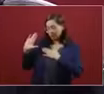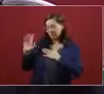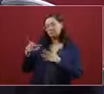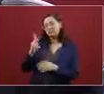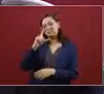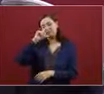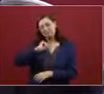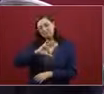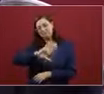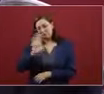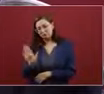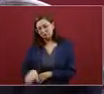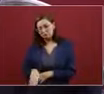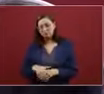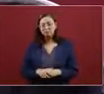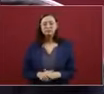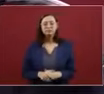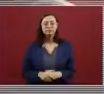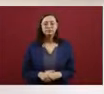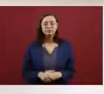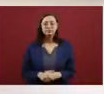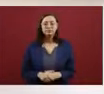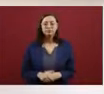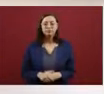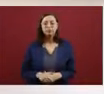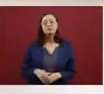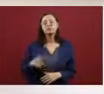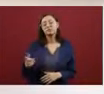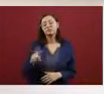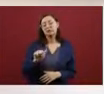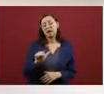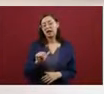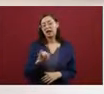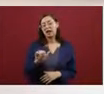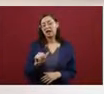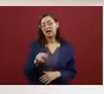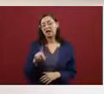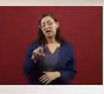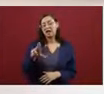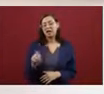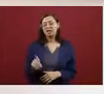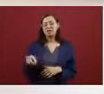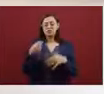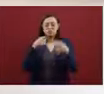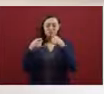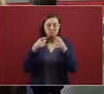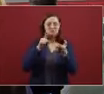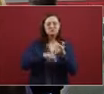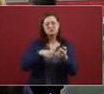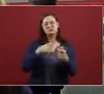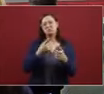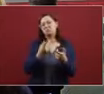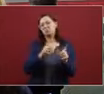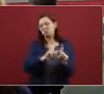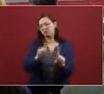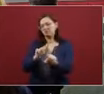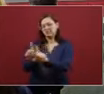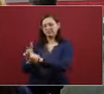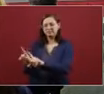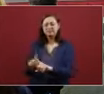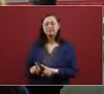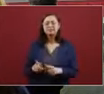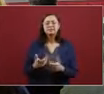Alejandro trabajaba en el semanario Z, también fue corresponsal de Televisa y a